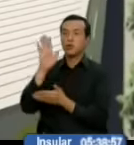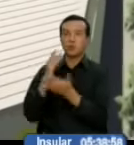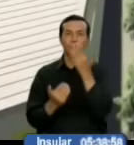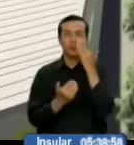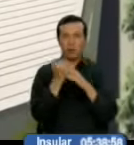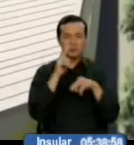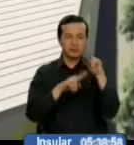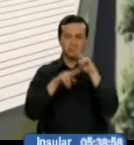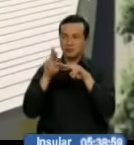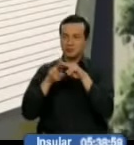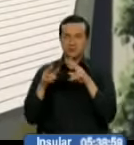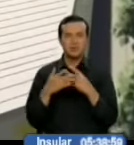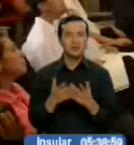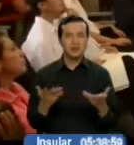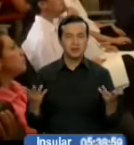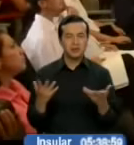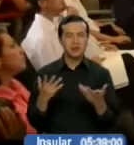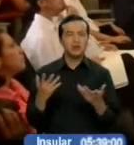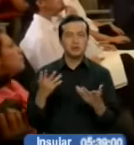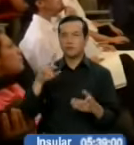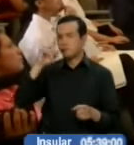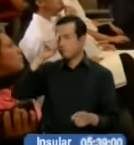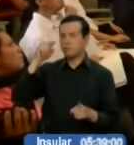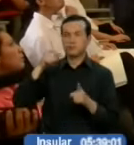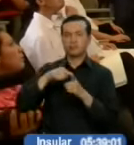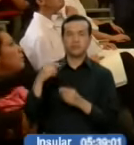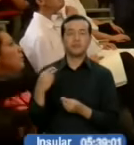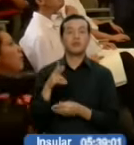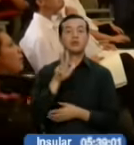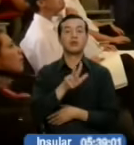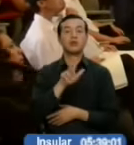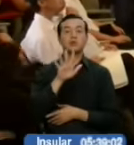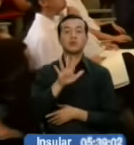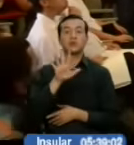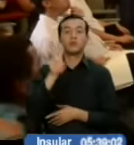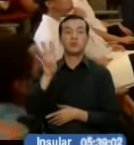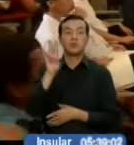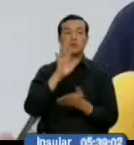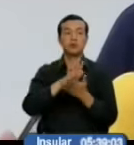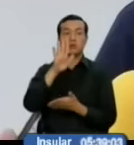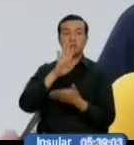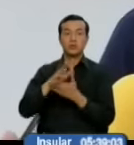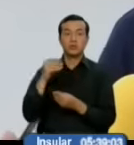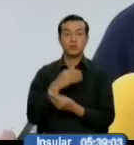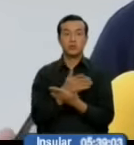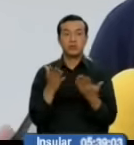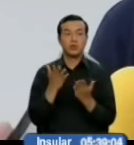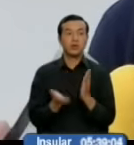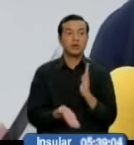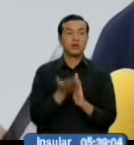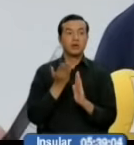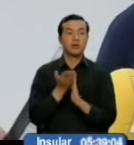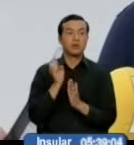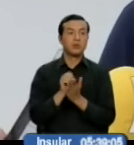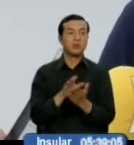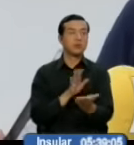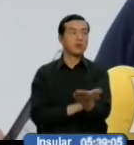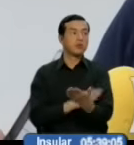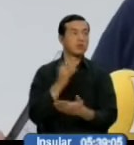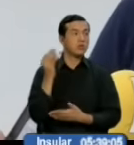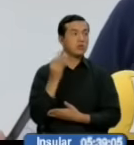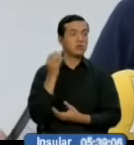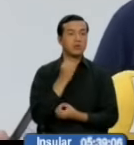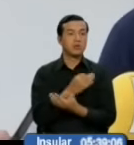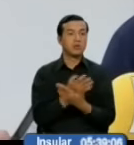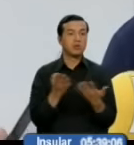XXI, el mismo que tiene como propósito entregar 357 planteles. Aumentamos al proyecto original lo que